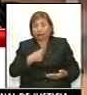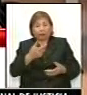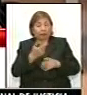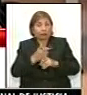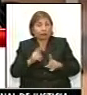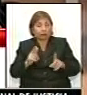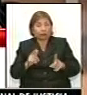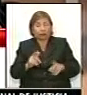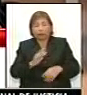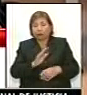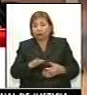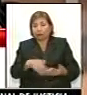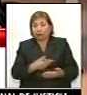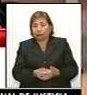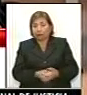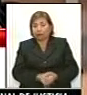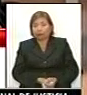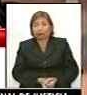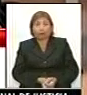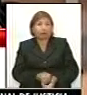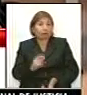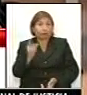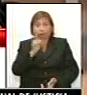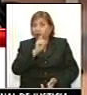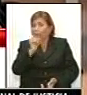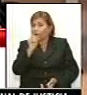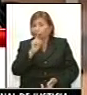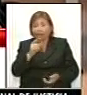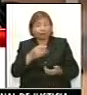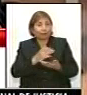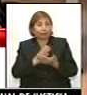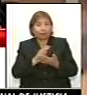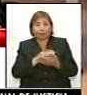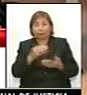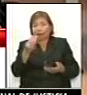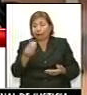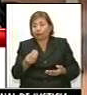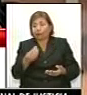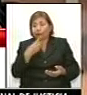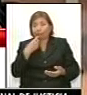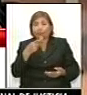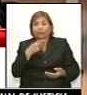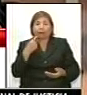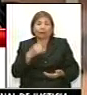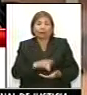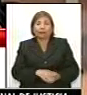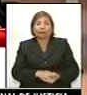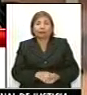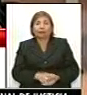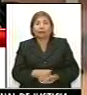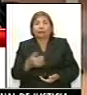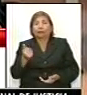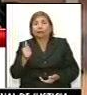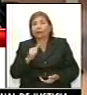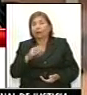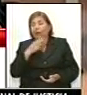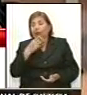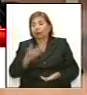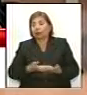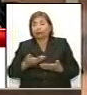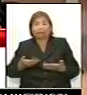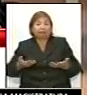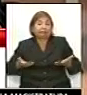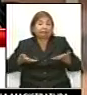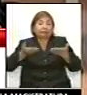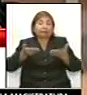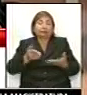libre, todo. Y no fueron pocas las veces que en ambos casos se daban estas cosas. O